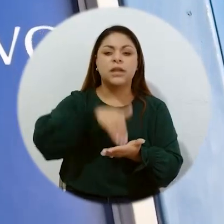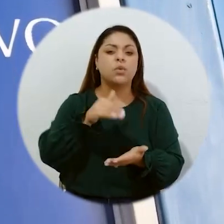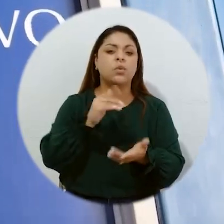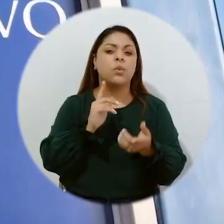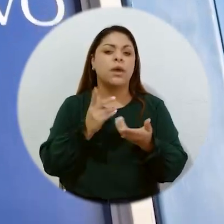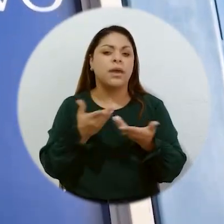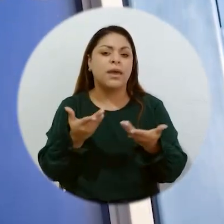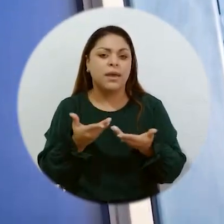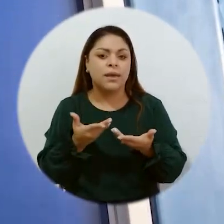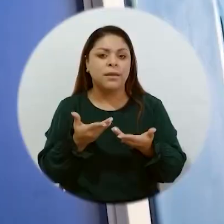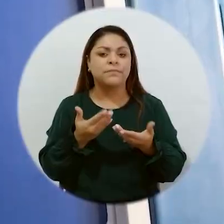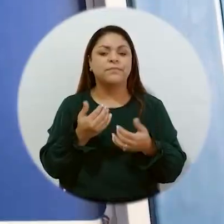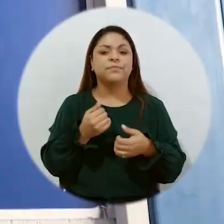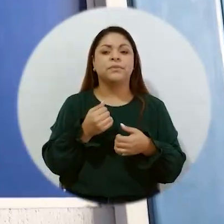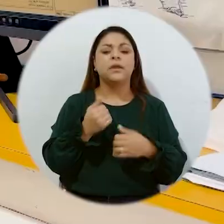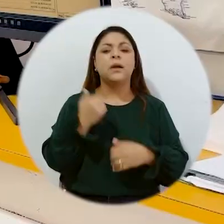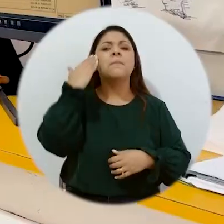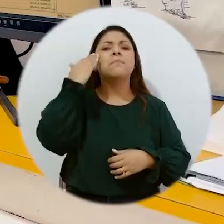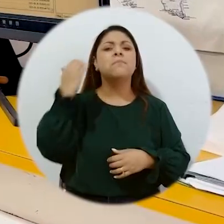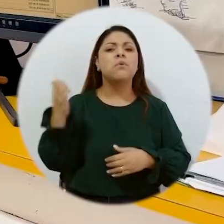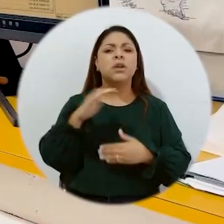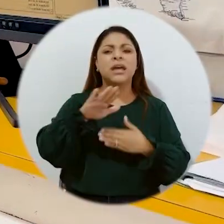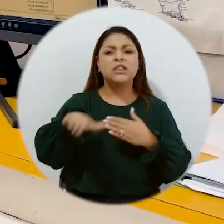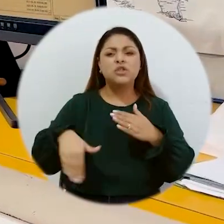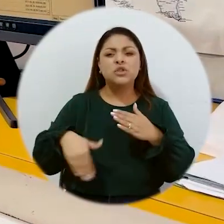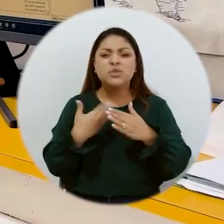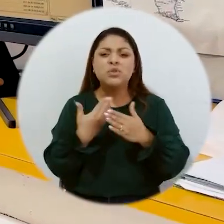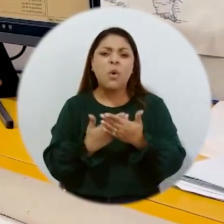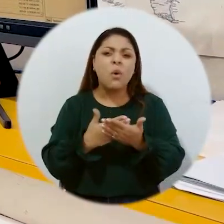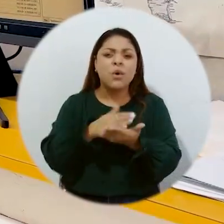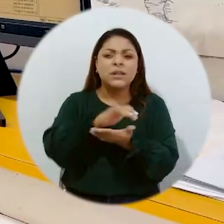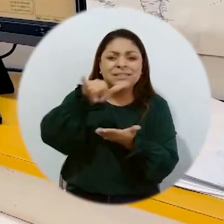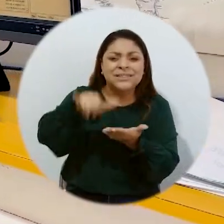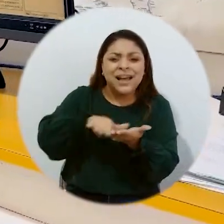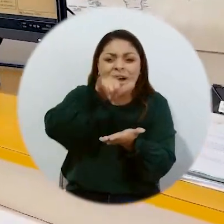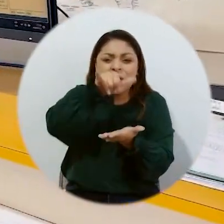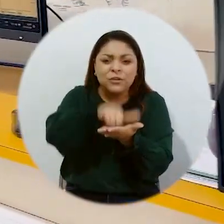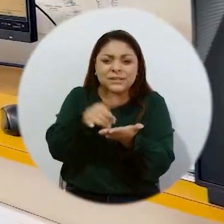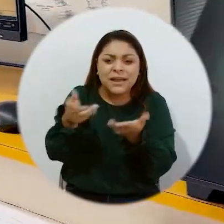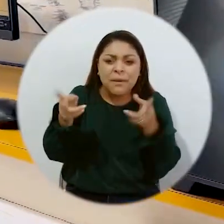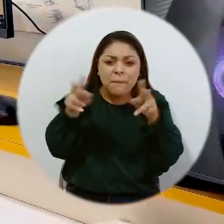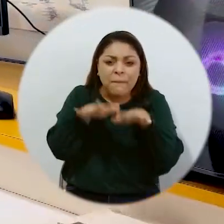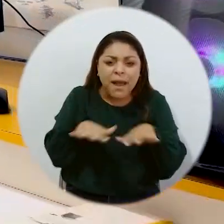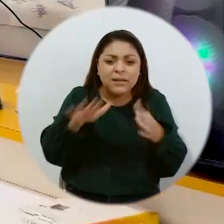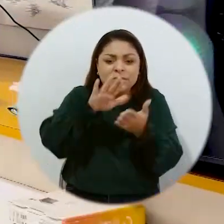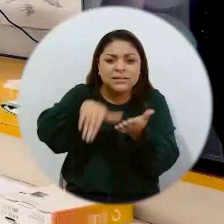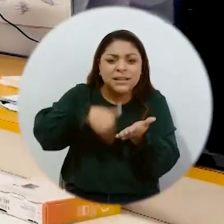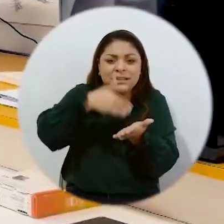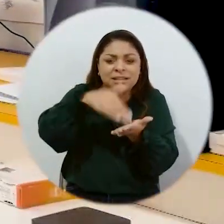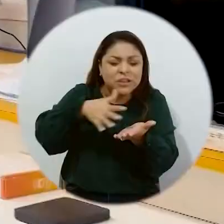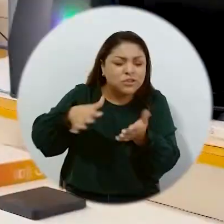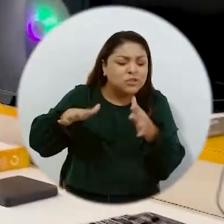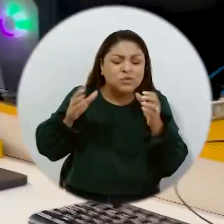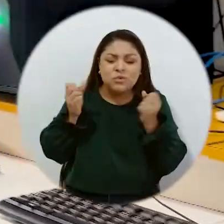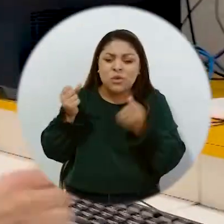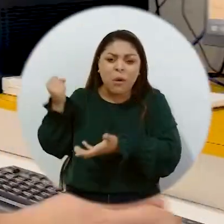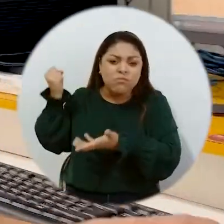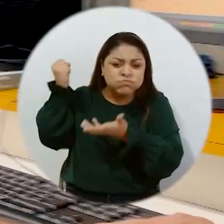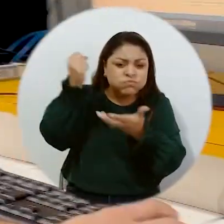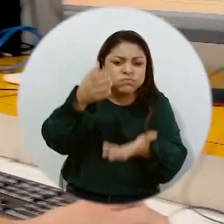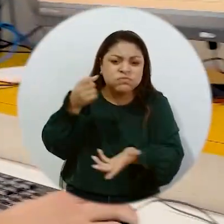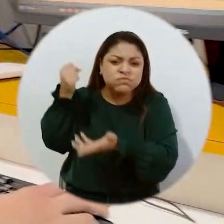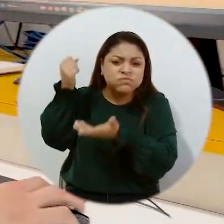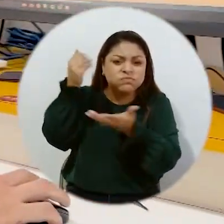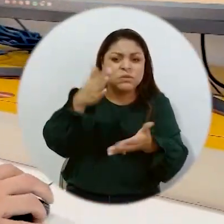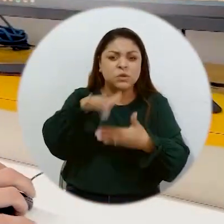están centralizadas. ¿Por qué va todo hacia el Valle Central? Todo en el Valle ¿verdad? Central, exacto. Y entonces, ¿qué pasa con nuestras costas